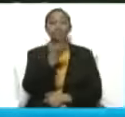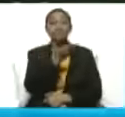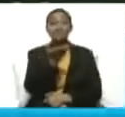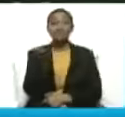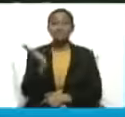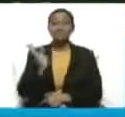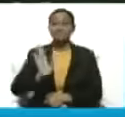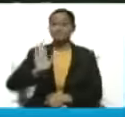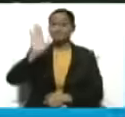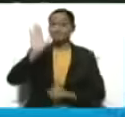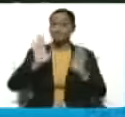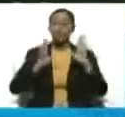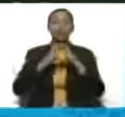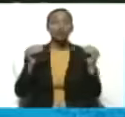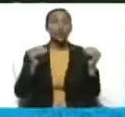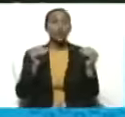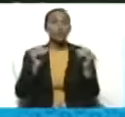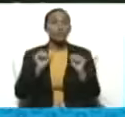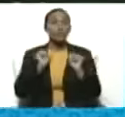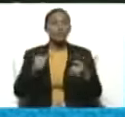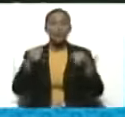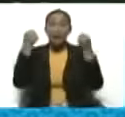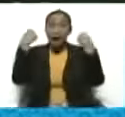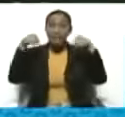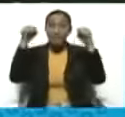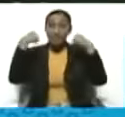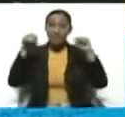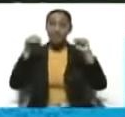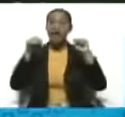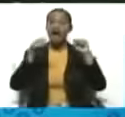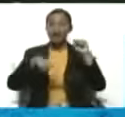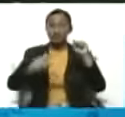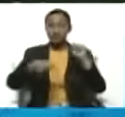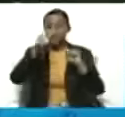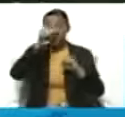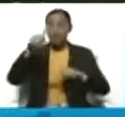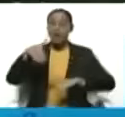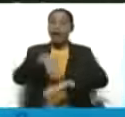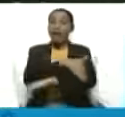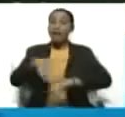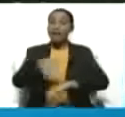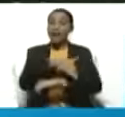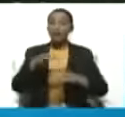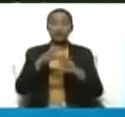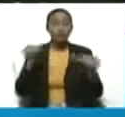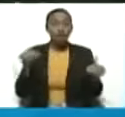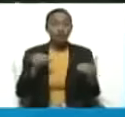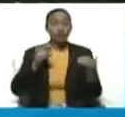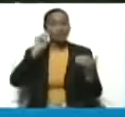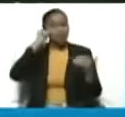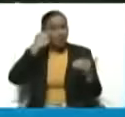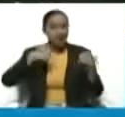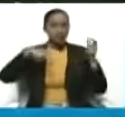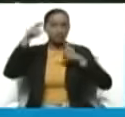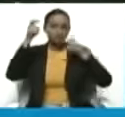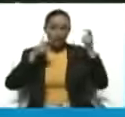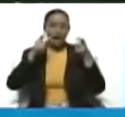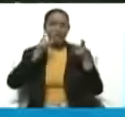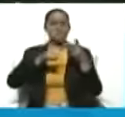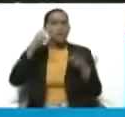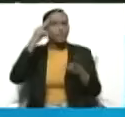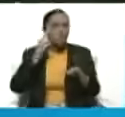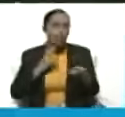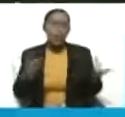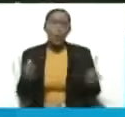estamos listos para el simulacro, ¿va? Pues vamos, a la calle, a la batalla y a la victoria, con Bolívar, con Chávez, con Nicolás, junto al